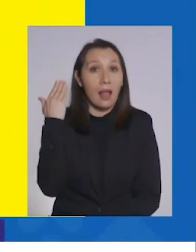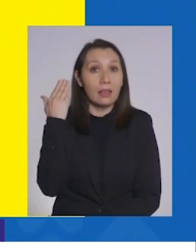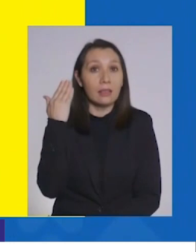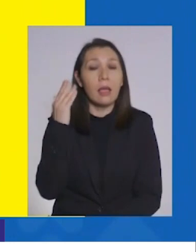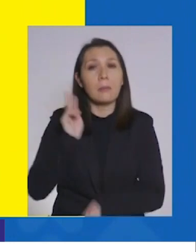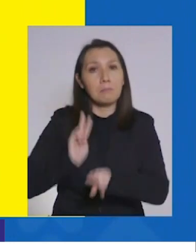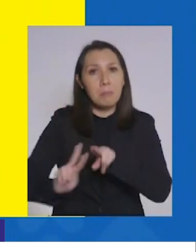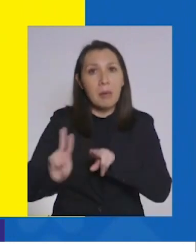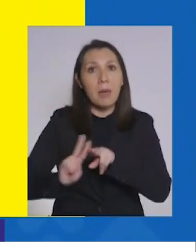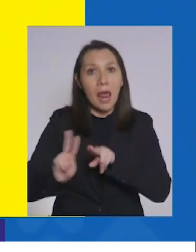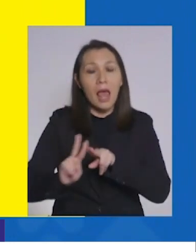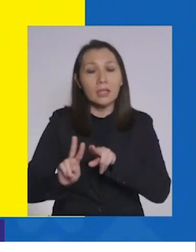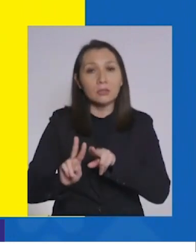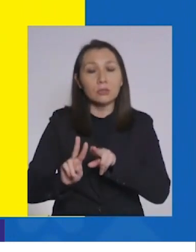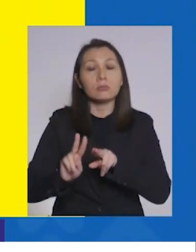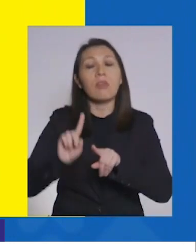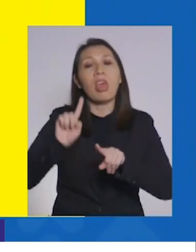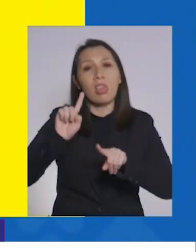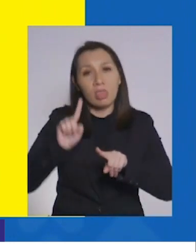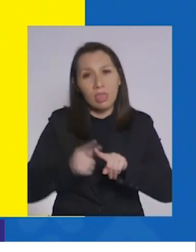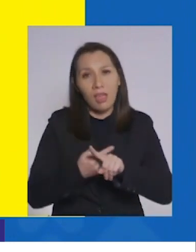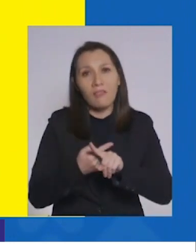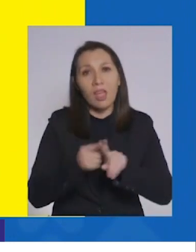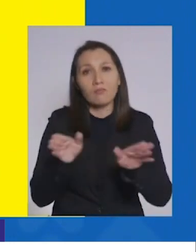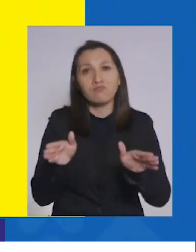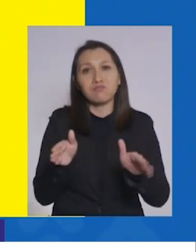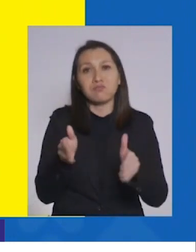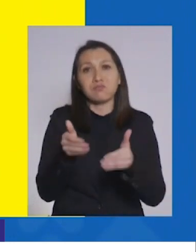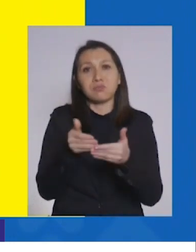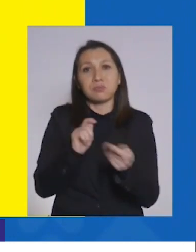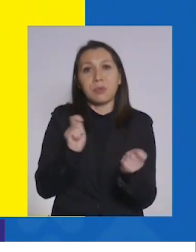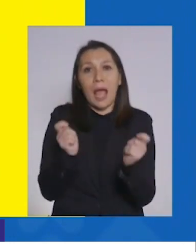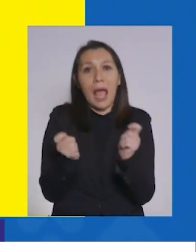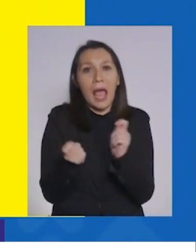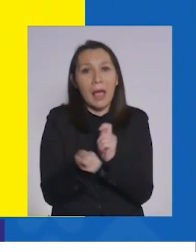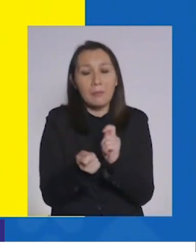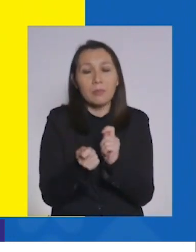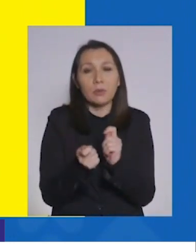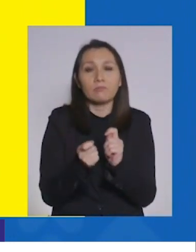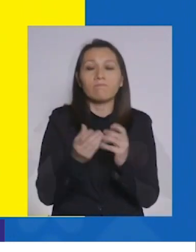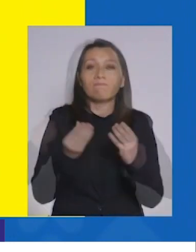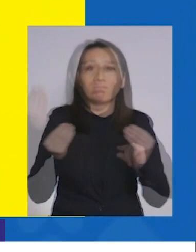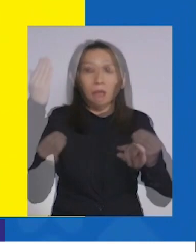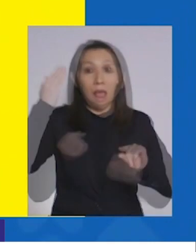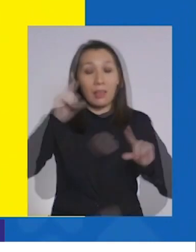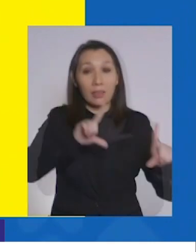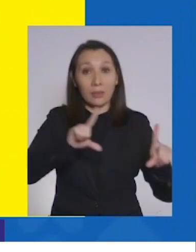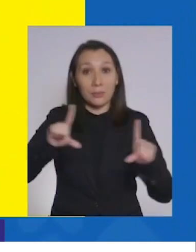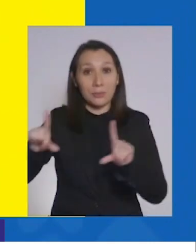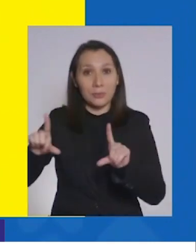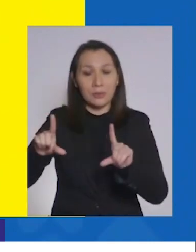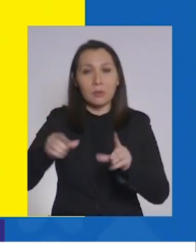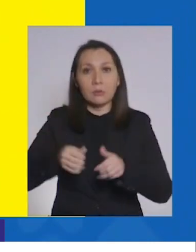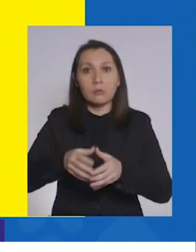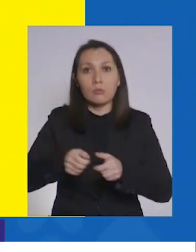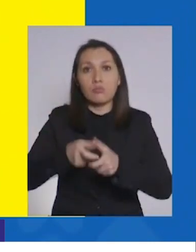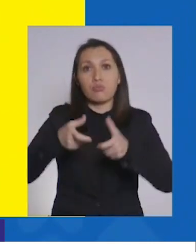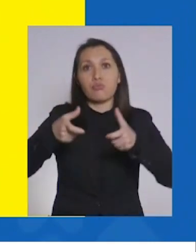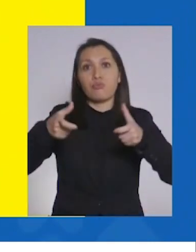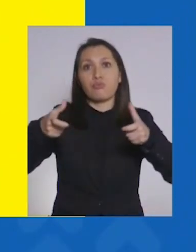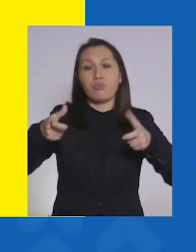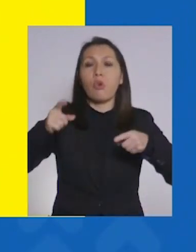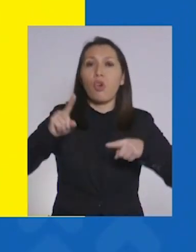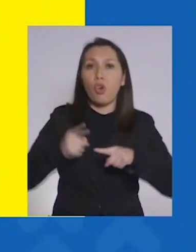preparación debe volver a transición debido justamente las cifras y que desgraciadamente